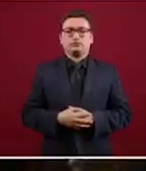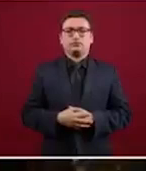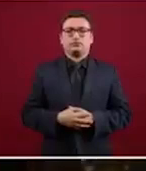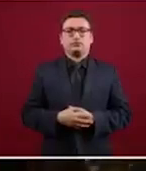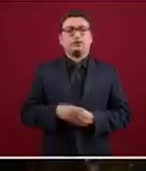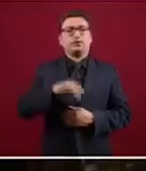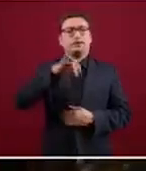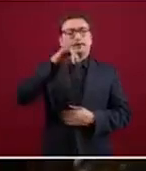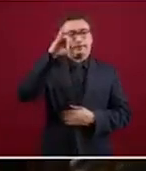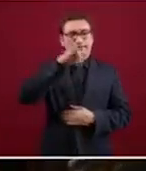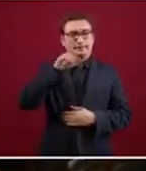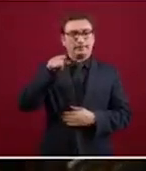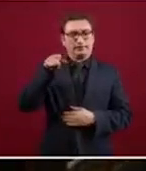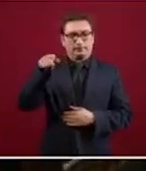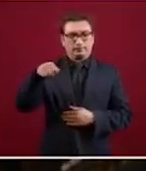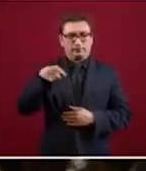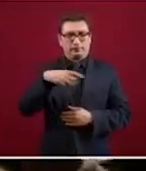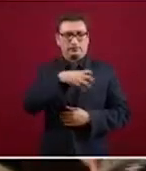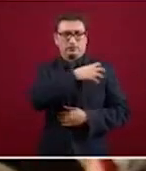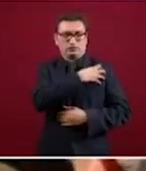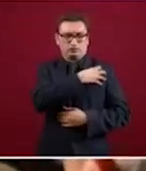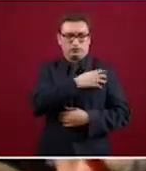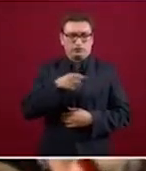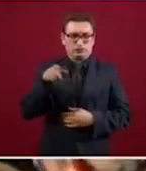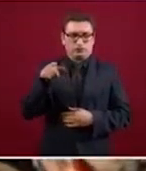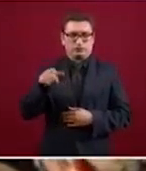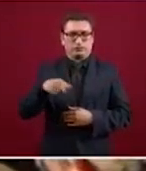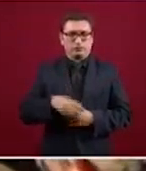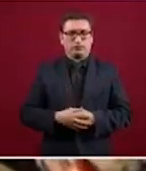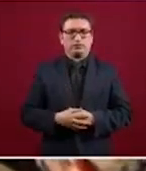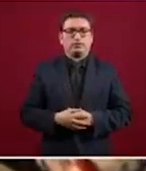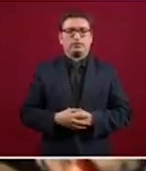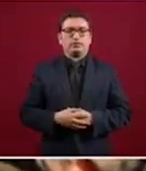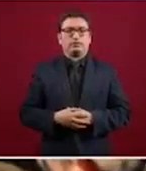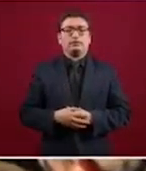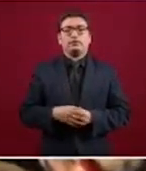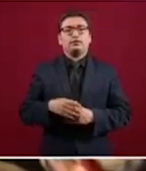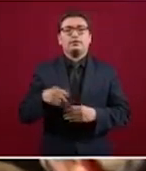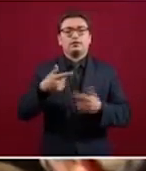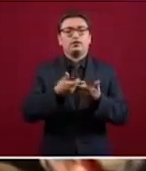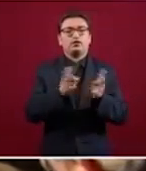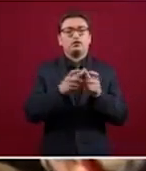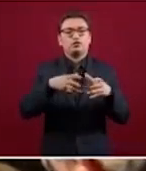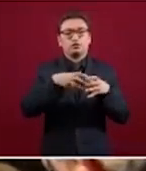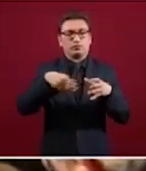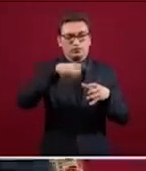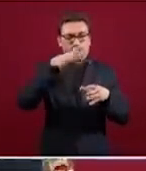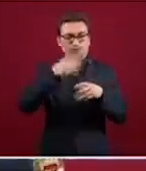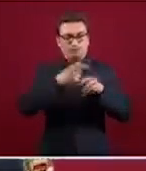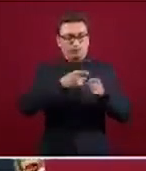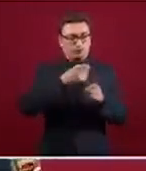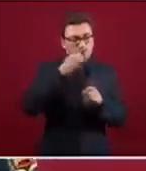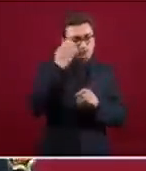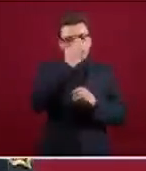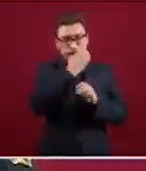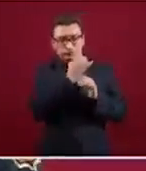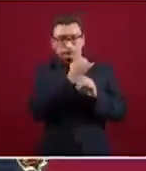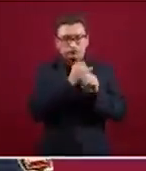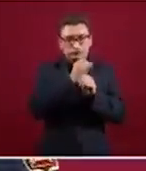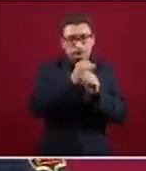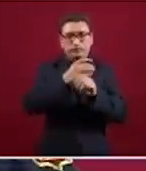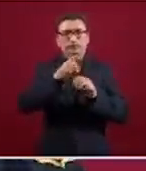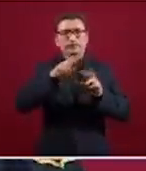el jefe el que es el comandante de este grupo de análisis de información del